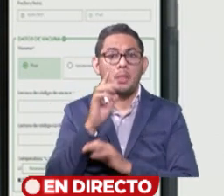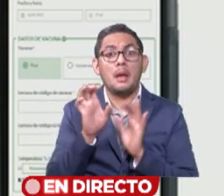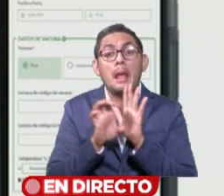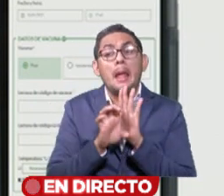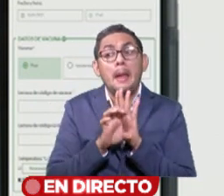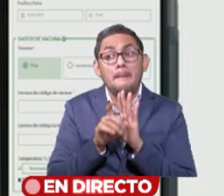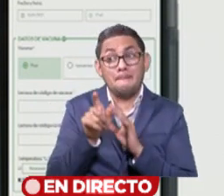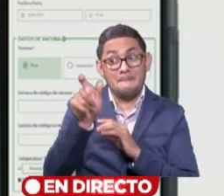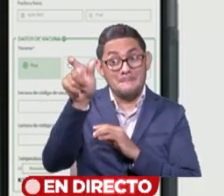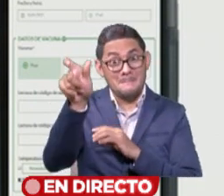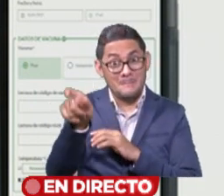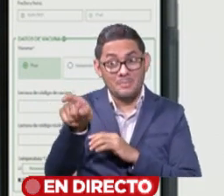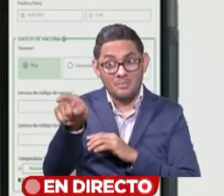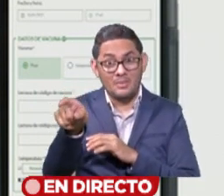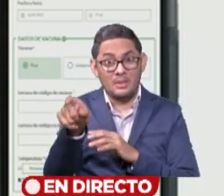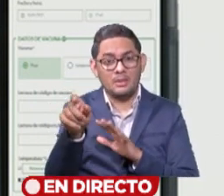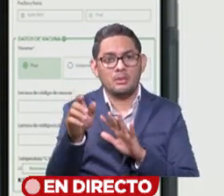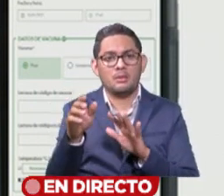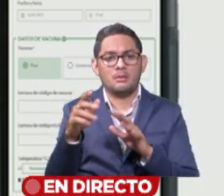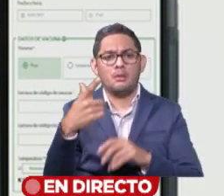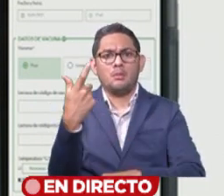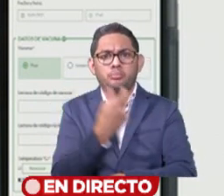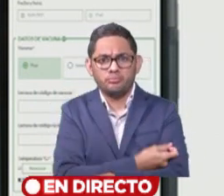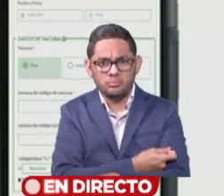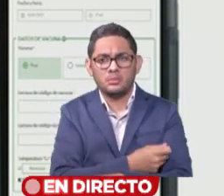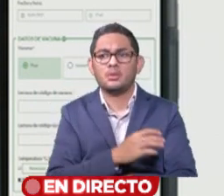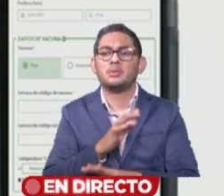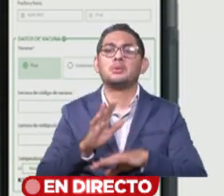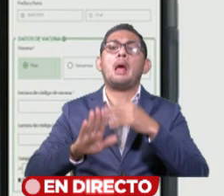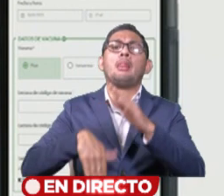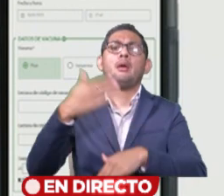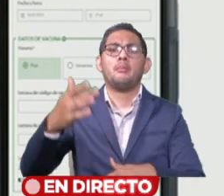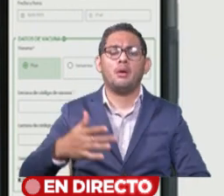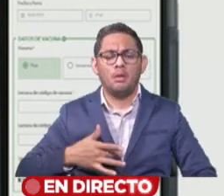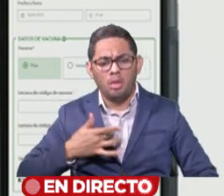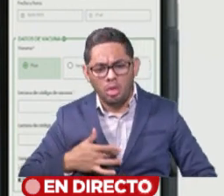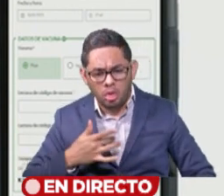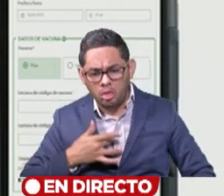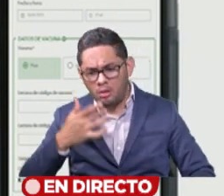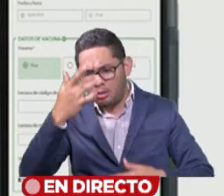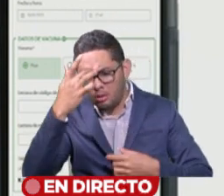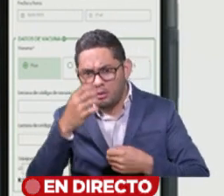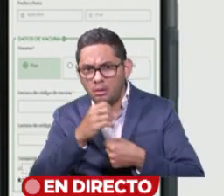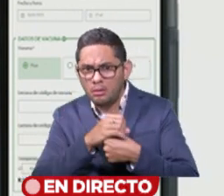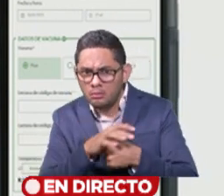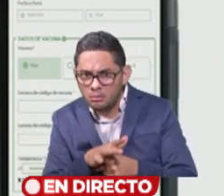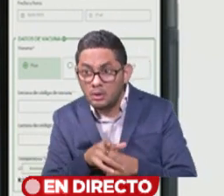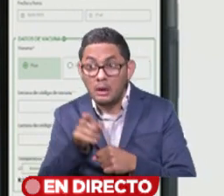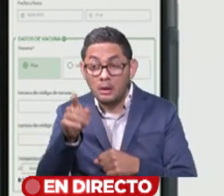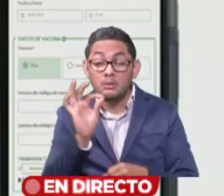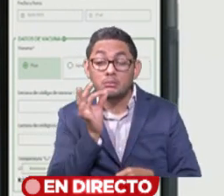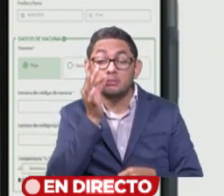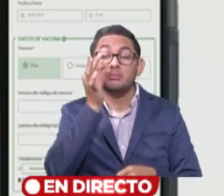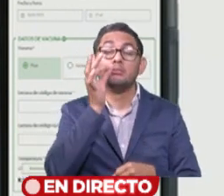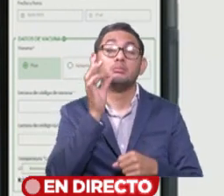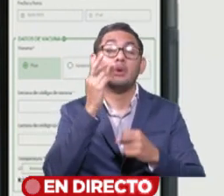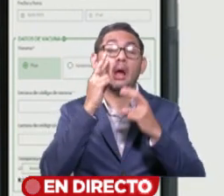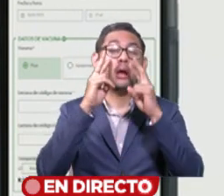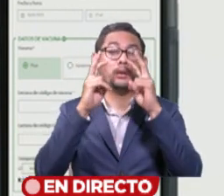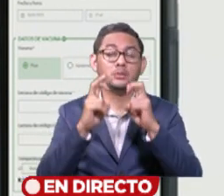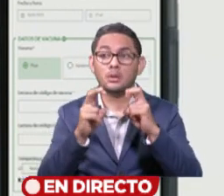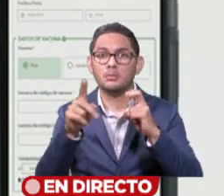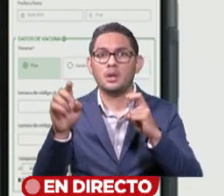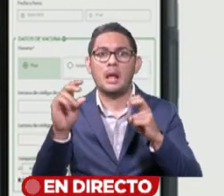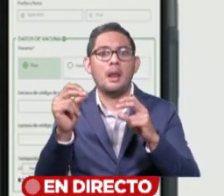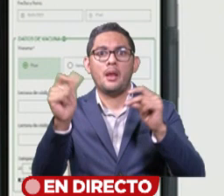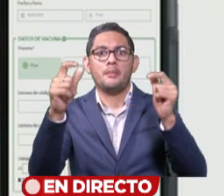a presentar algún tipo de síntomas relacionados con COVID-19 y si se realiza una prueba de PCR. Esto se